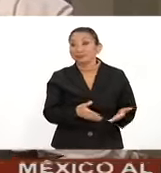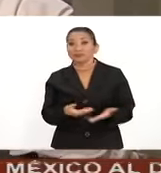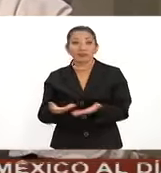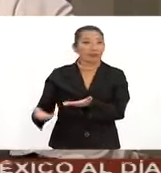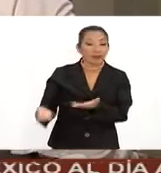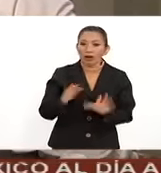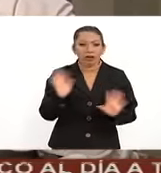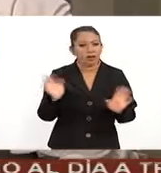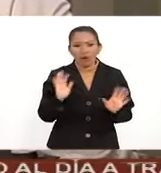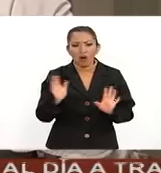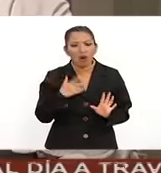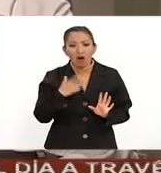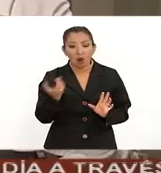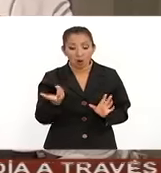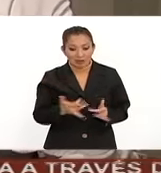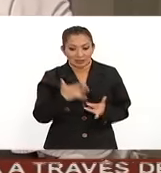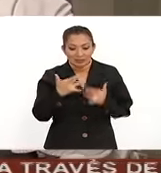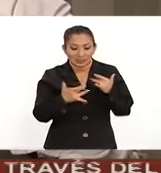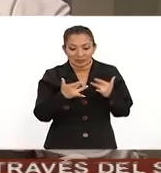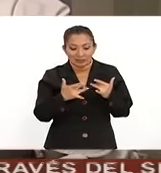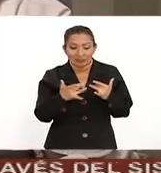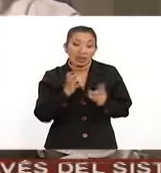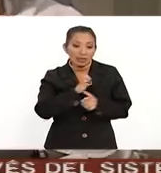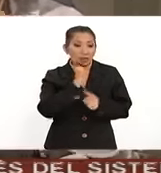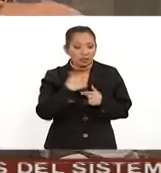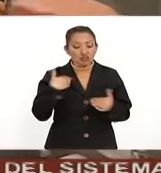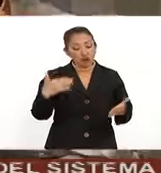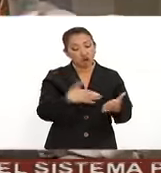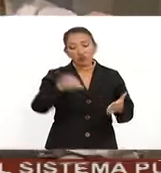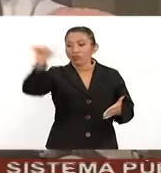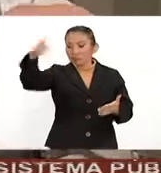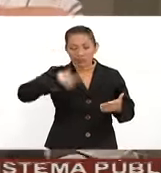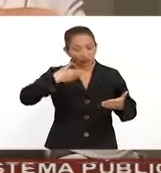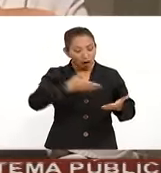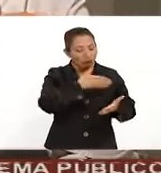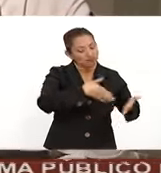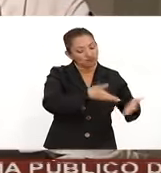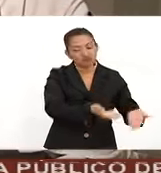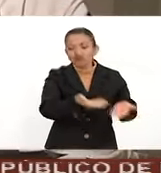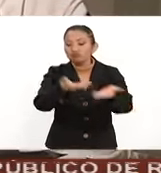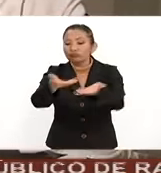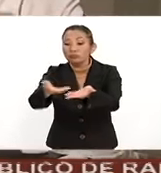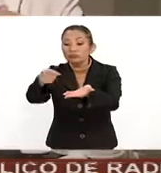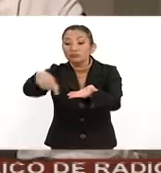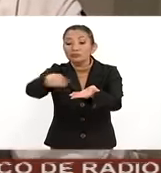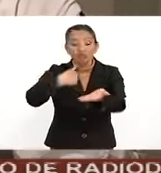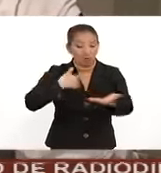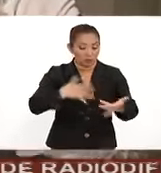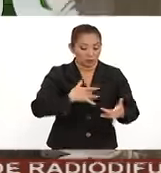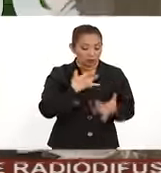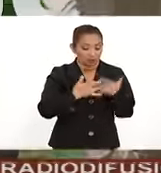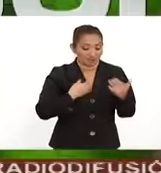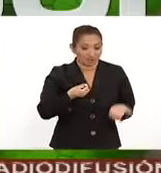me incomode o que a mí no me mueva. Entonces, aunque cocino para los demás, cocino lo que yo